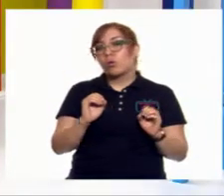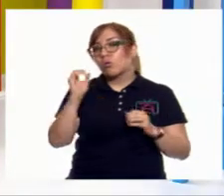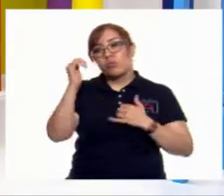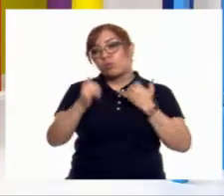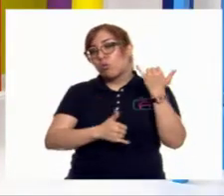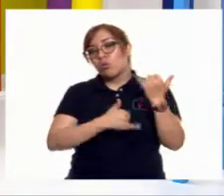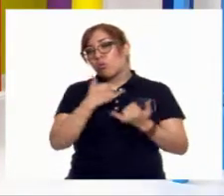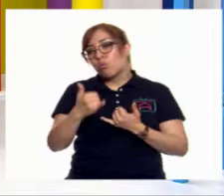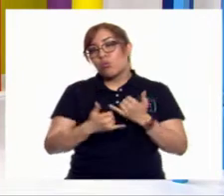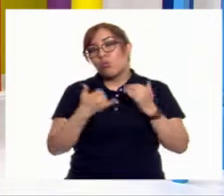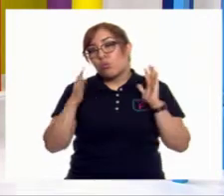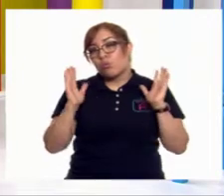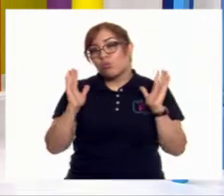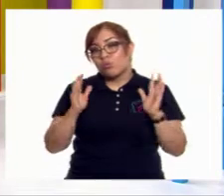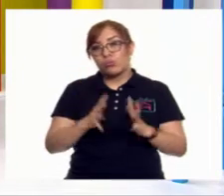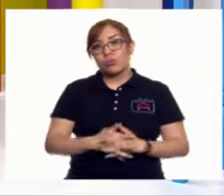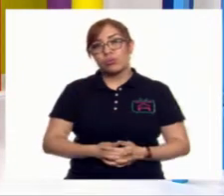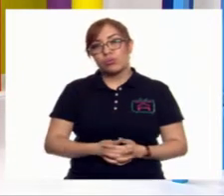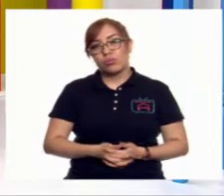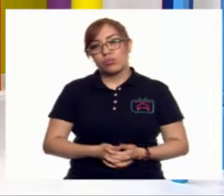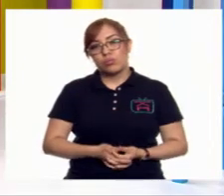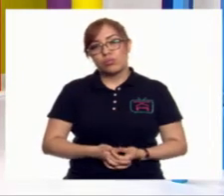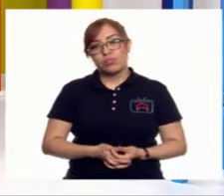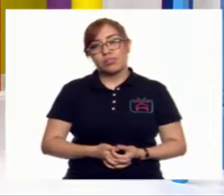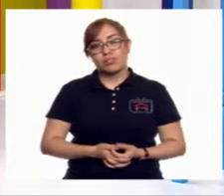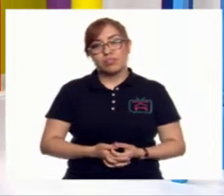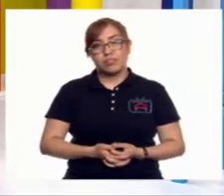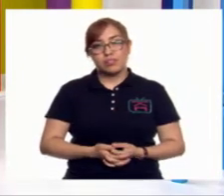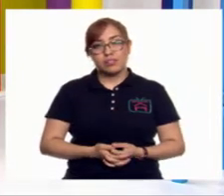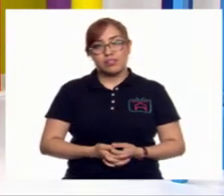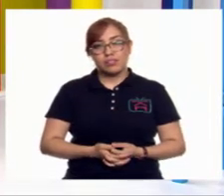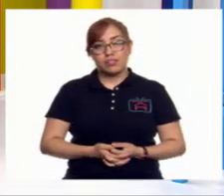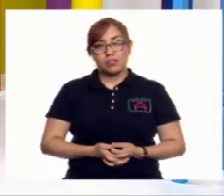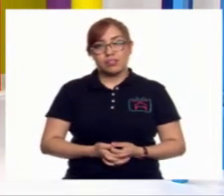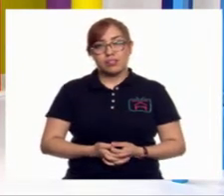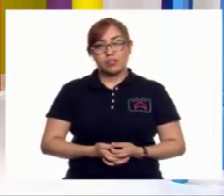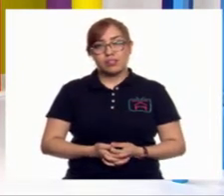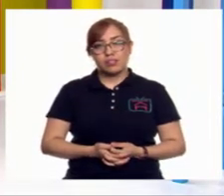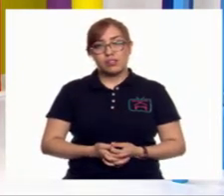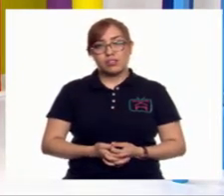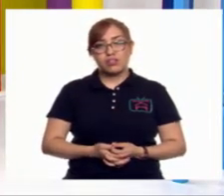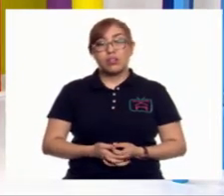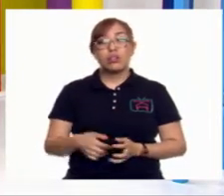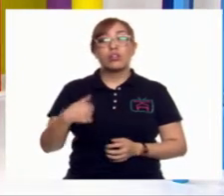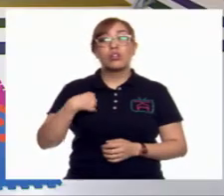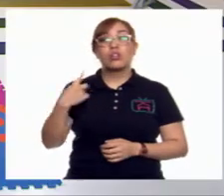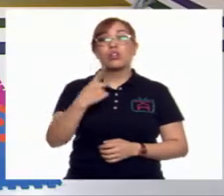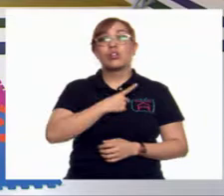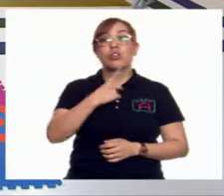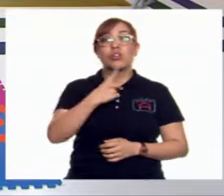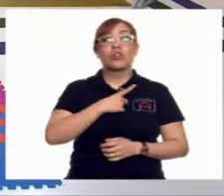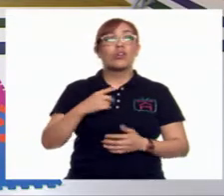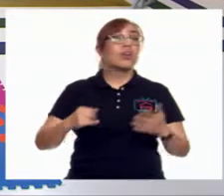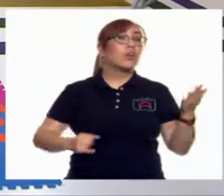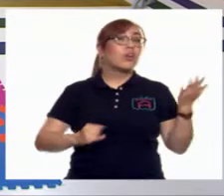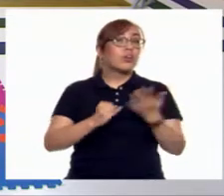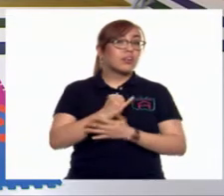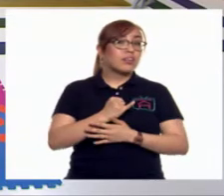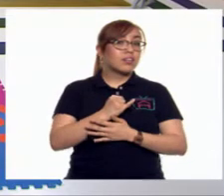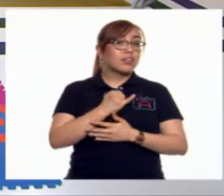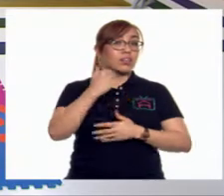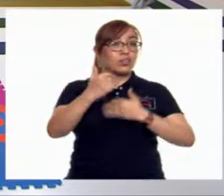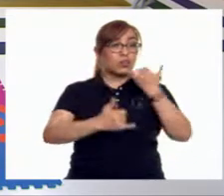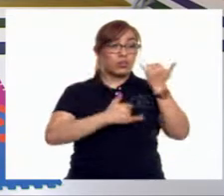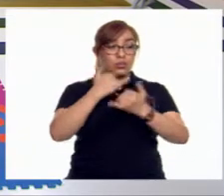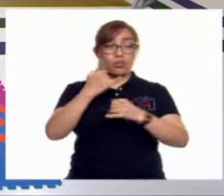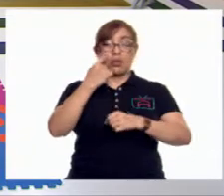jugar? ¿O jugar y levantar todos mis juguetes? Sí, tienes que prefiero hacer. Prefiero jugar. Entonces, ¿a recoger? Voy